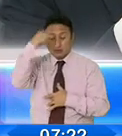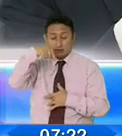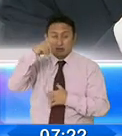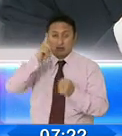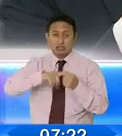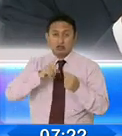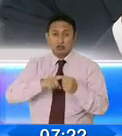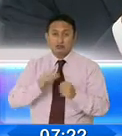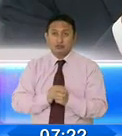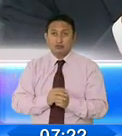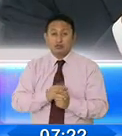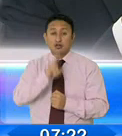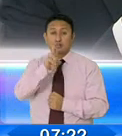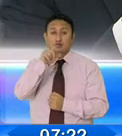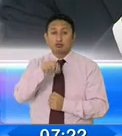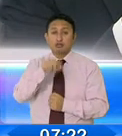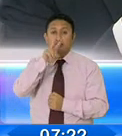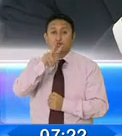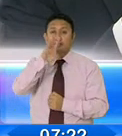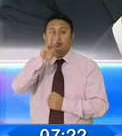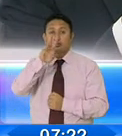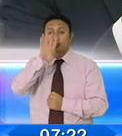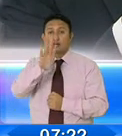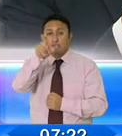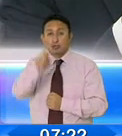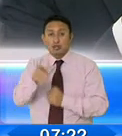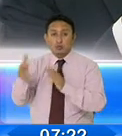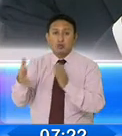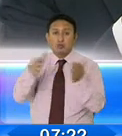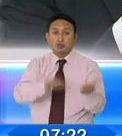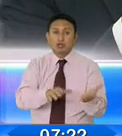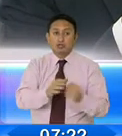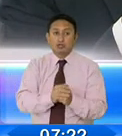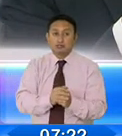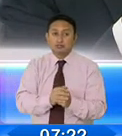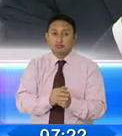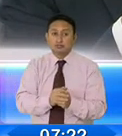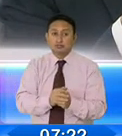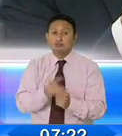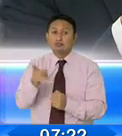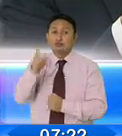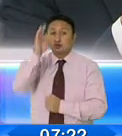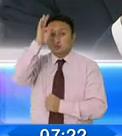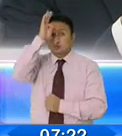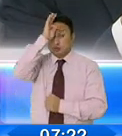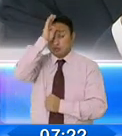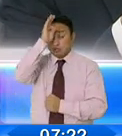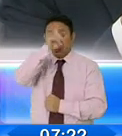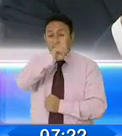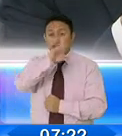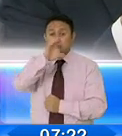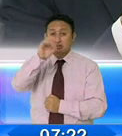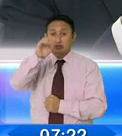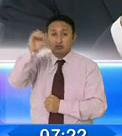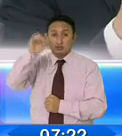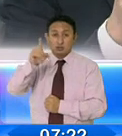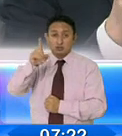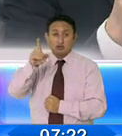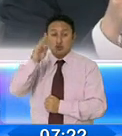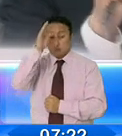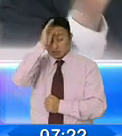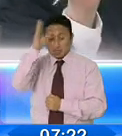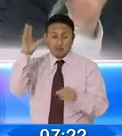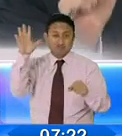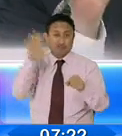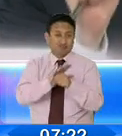Metropolitano y a los 2.264 fallecidos y con un colapso de prácticamente el 100% de la infraestructura